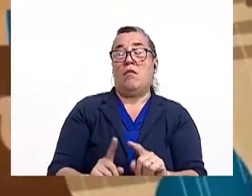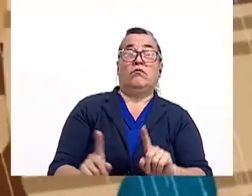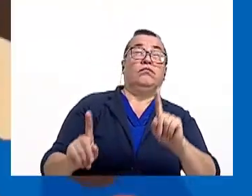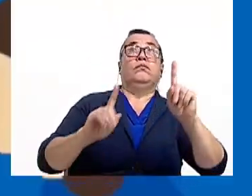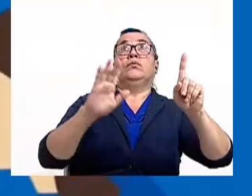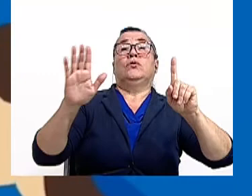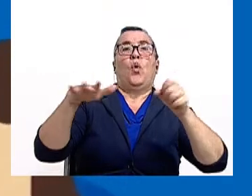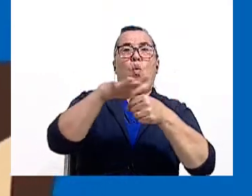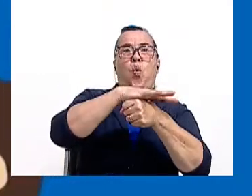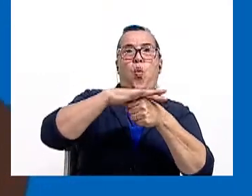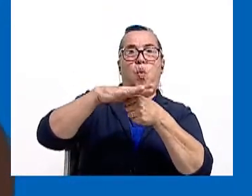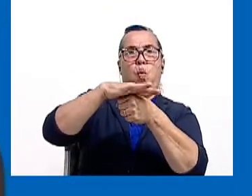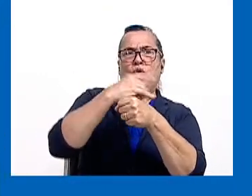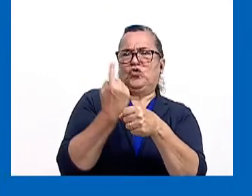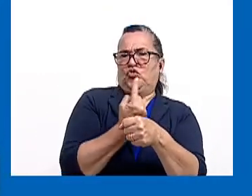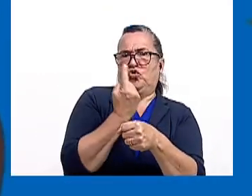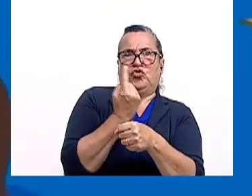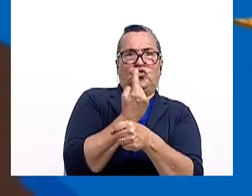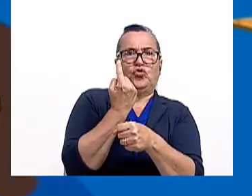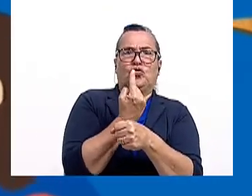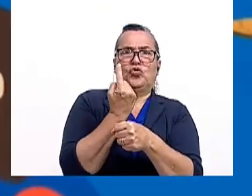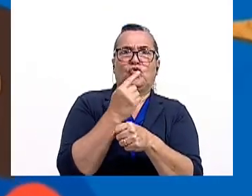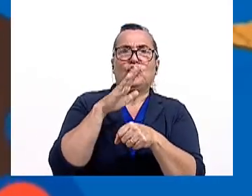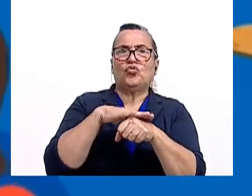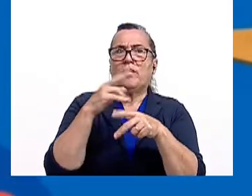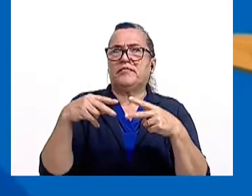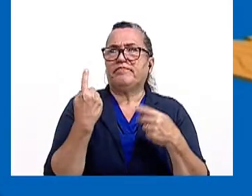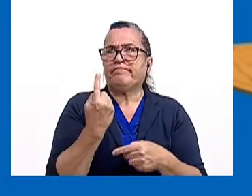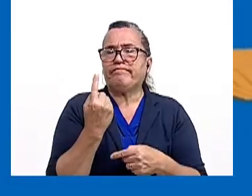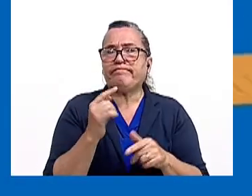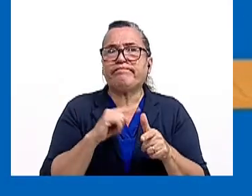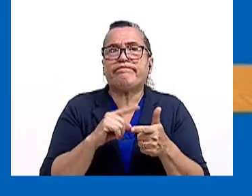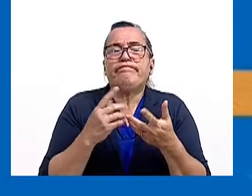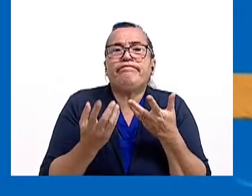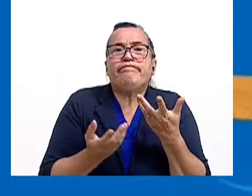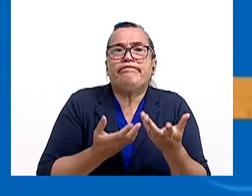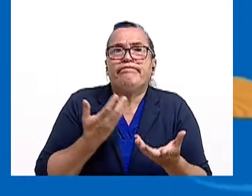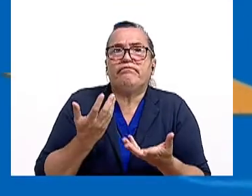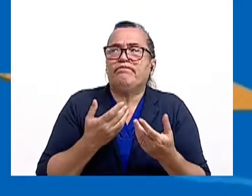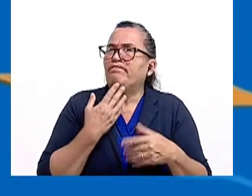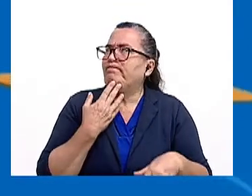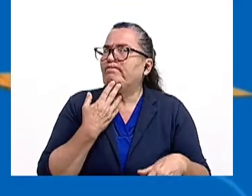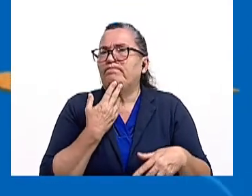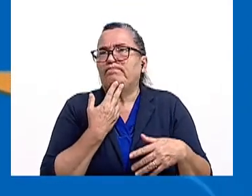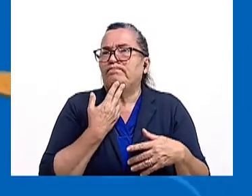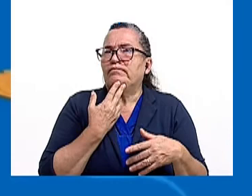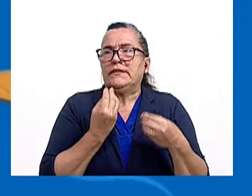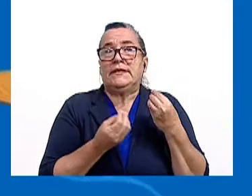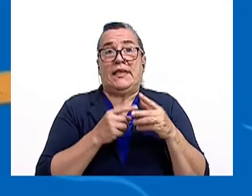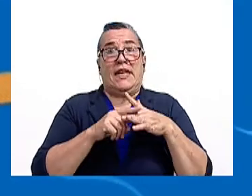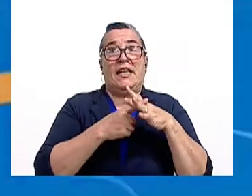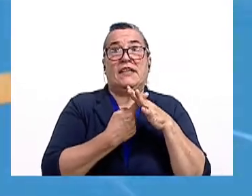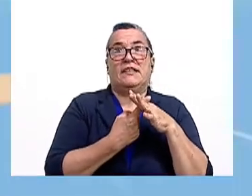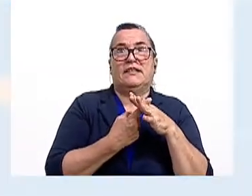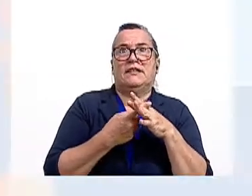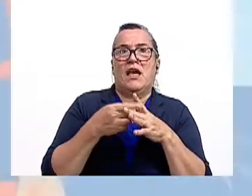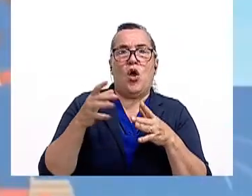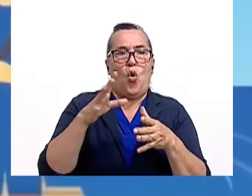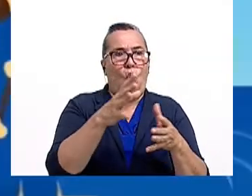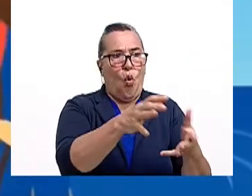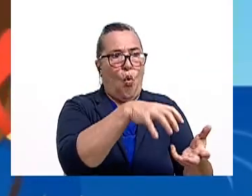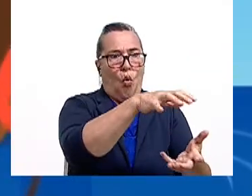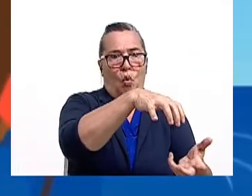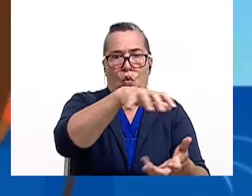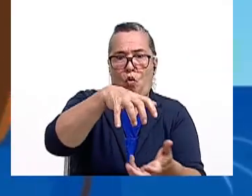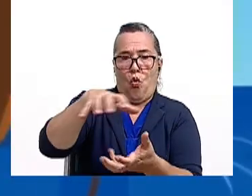completamente solo, siendo el único sobreviviente. Él toma la iniciativa, agarra cosas, todo lo que le funcione,